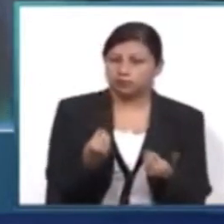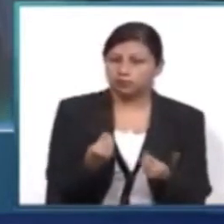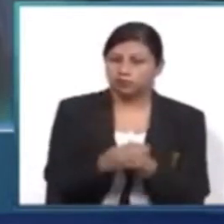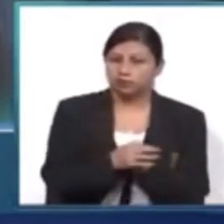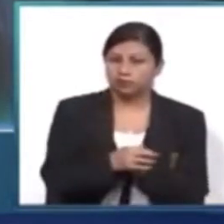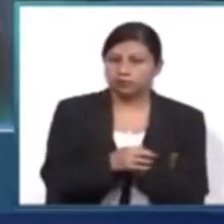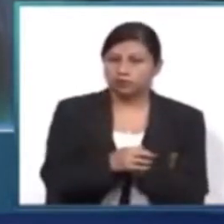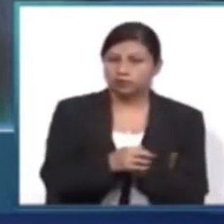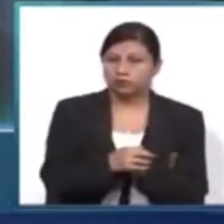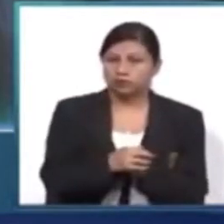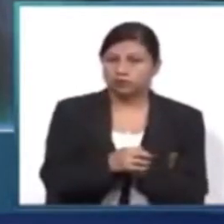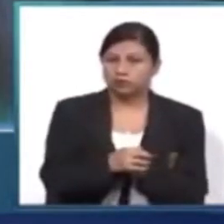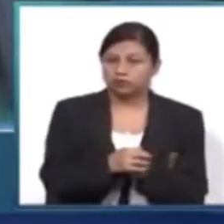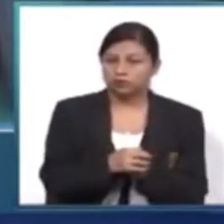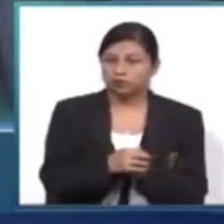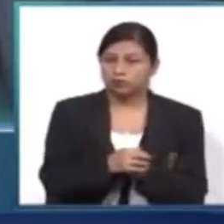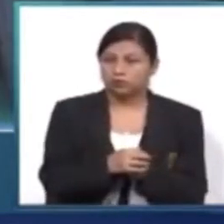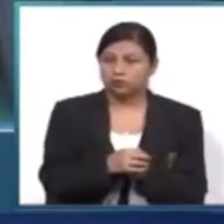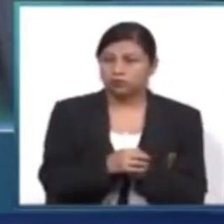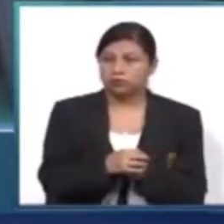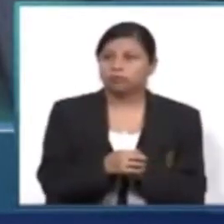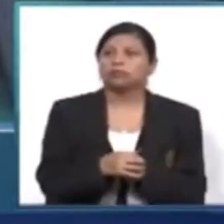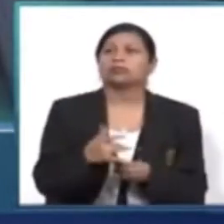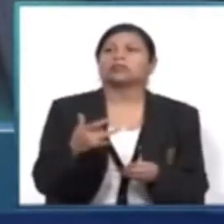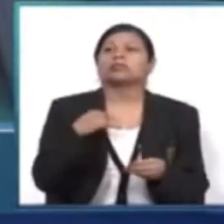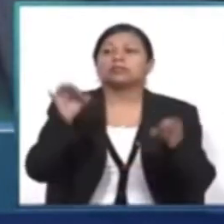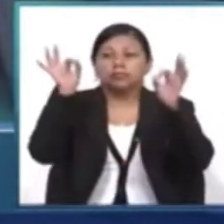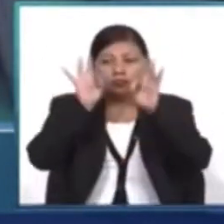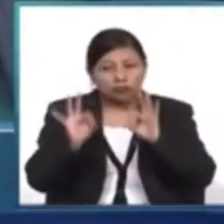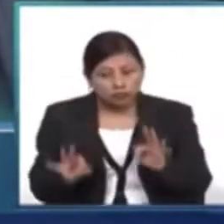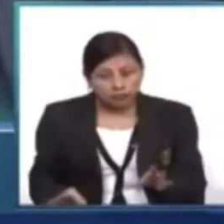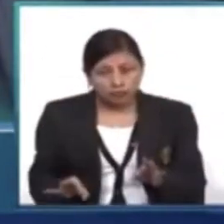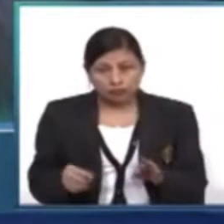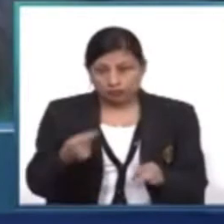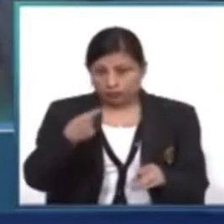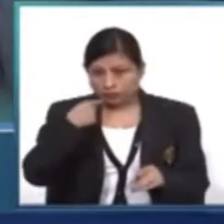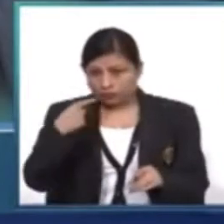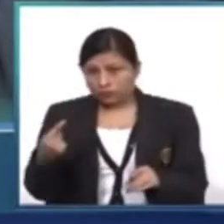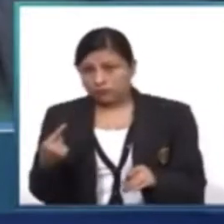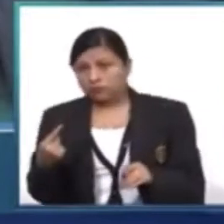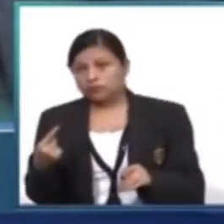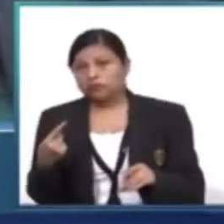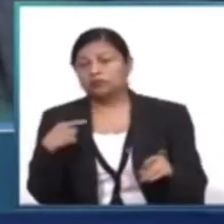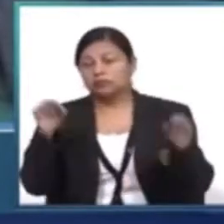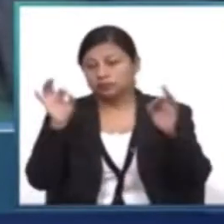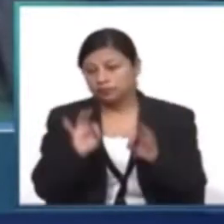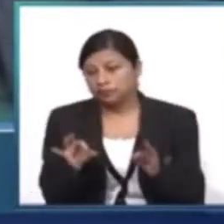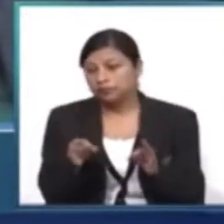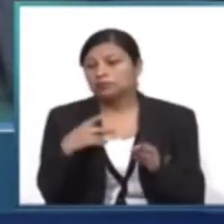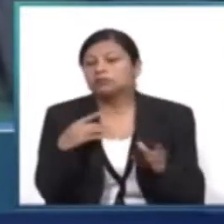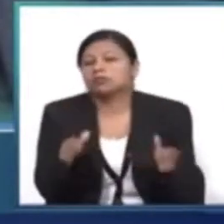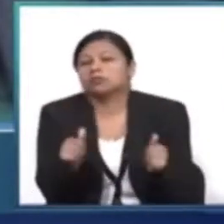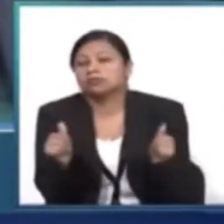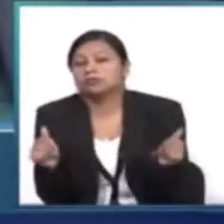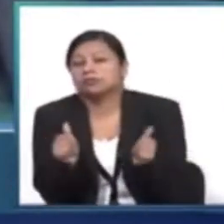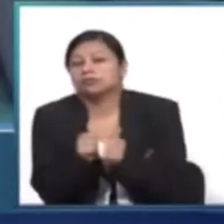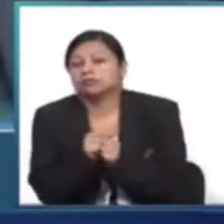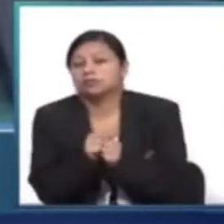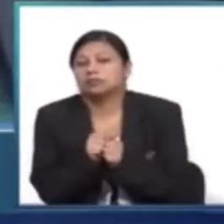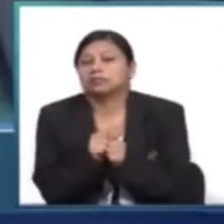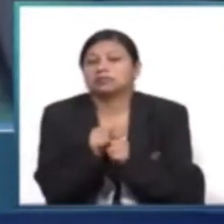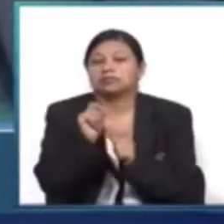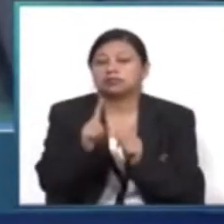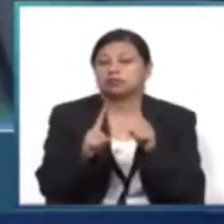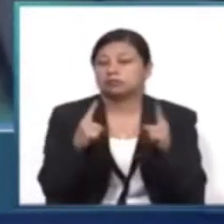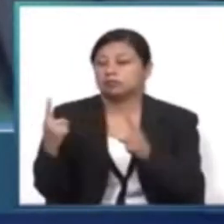no la marca, sino por el sistema AstraZeneca o por el sistema, por decirlo así, que es